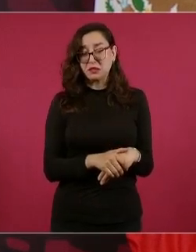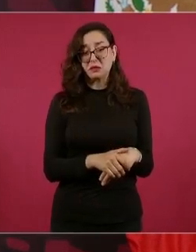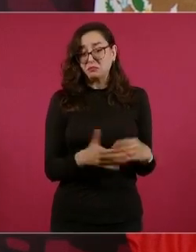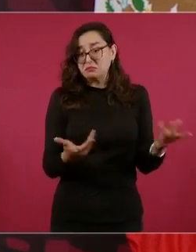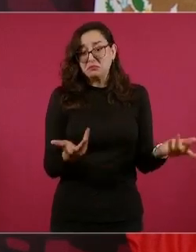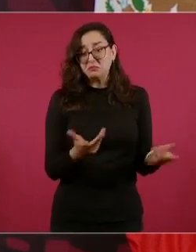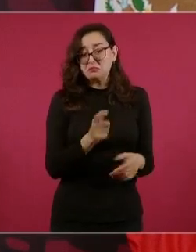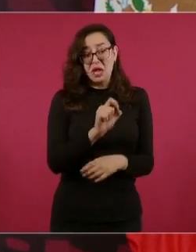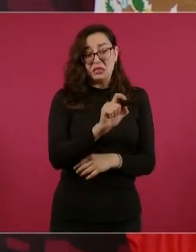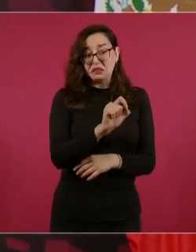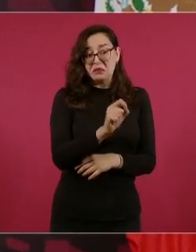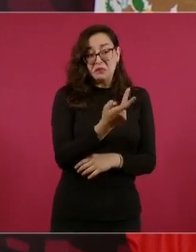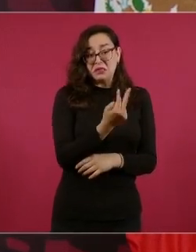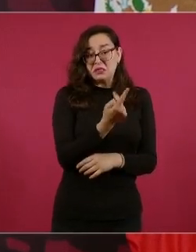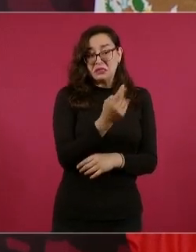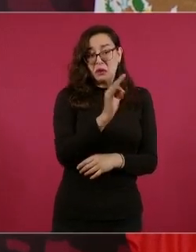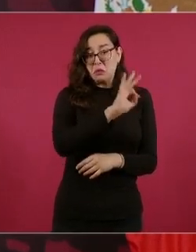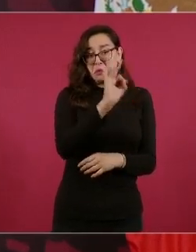sí, 25.